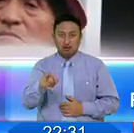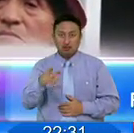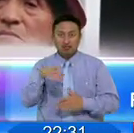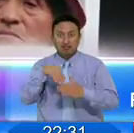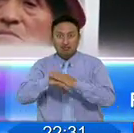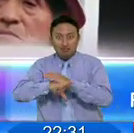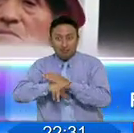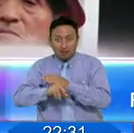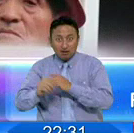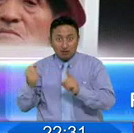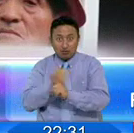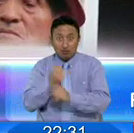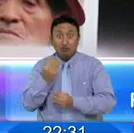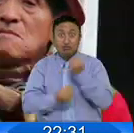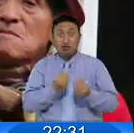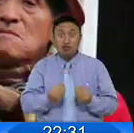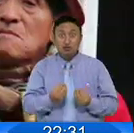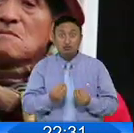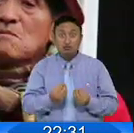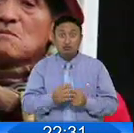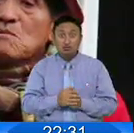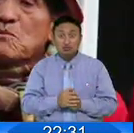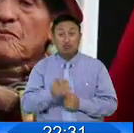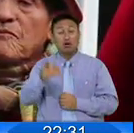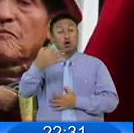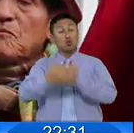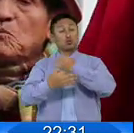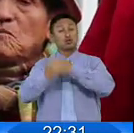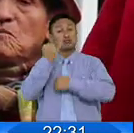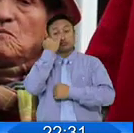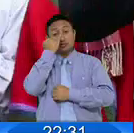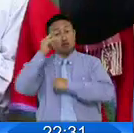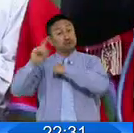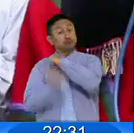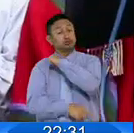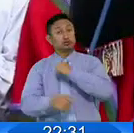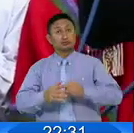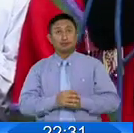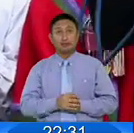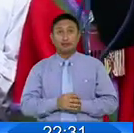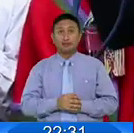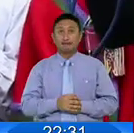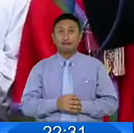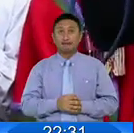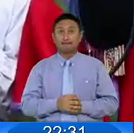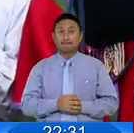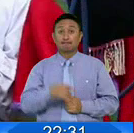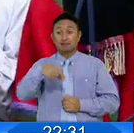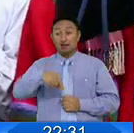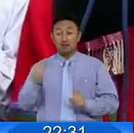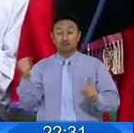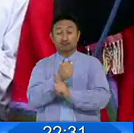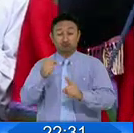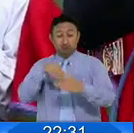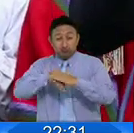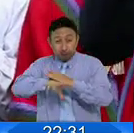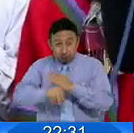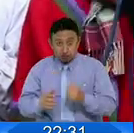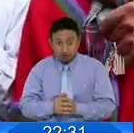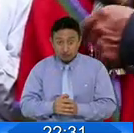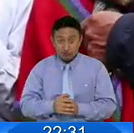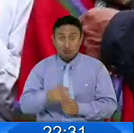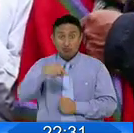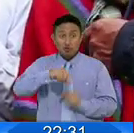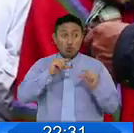descomedidos. ¿Qué vamos a hacer, compañeros? ¡Justicia indígena! No convertirse en vandalismo para hacer quedar